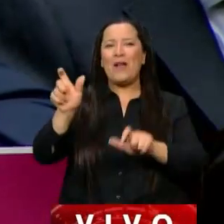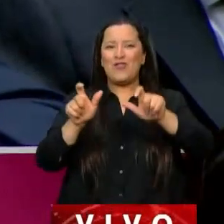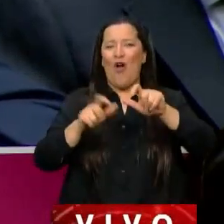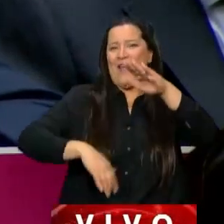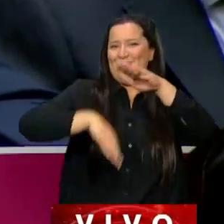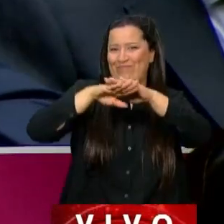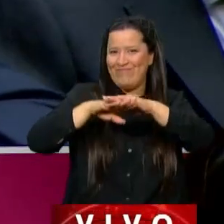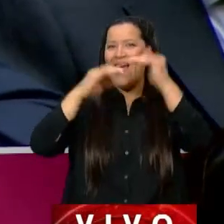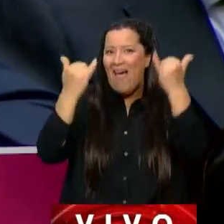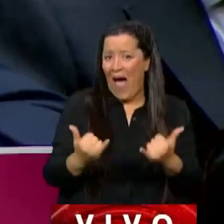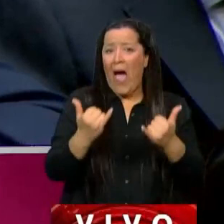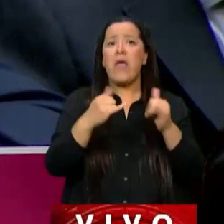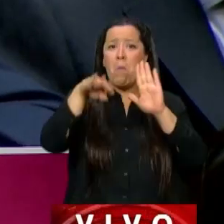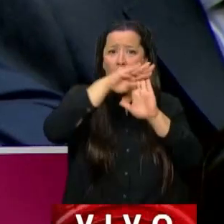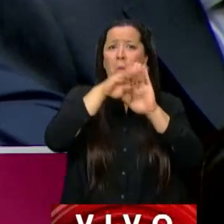Y todo esto